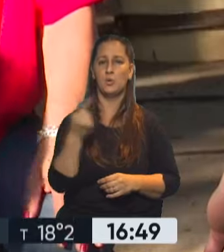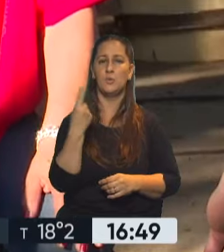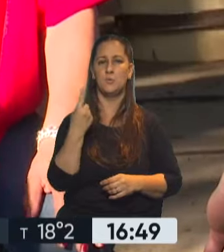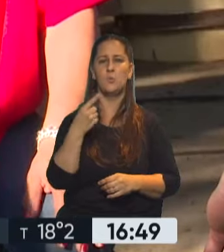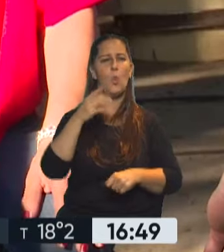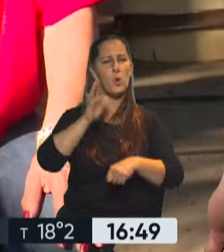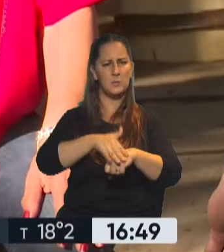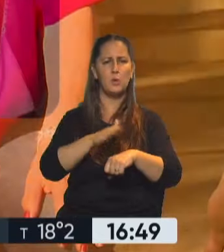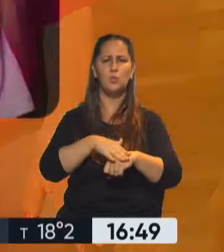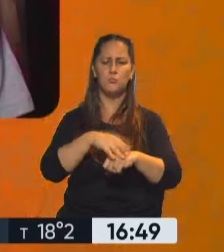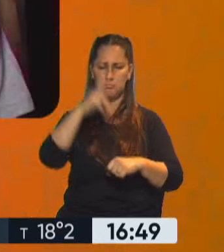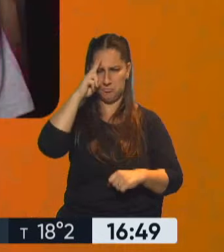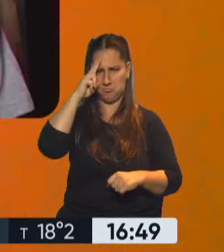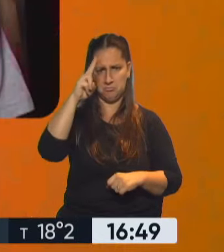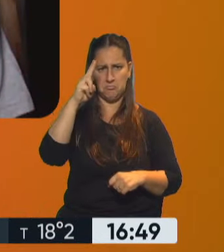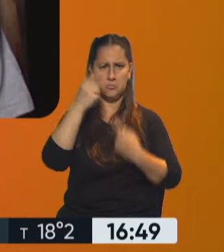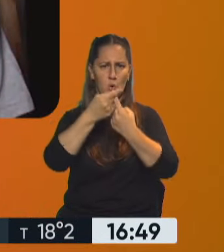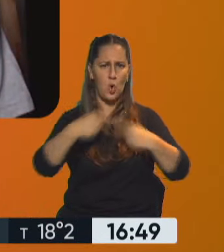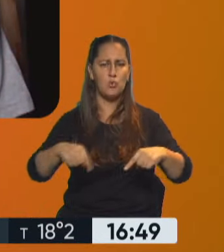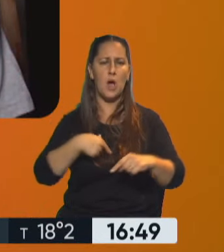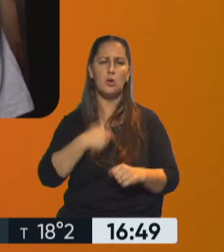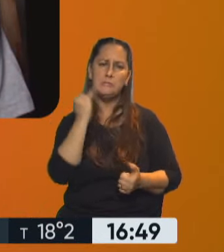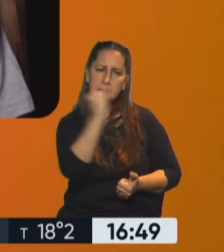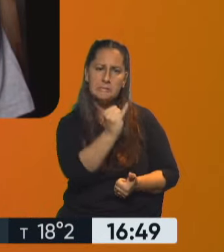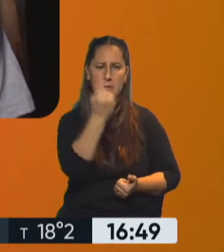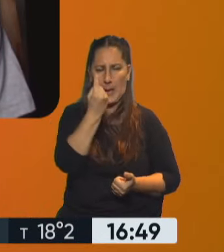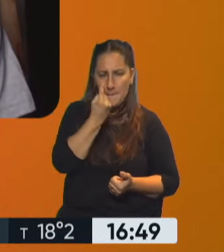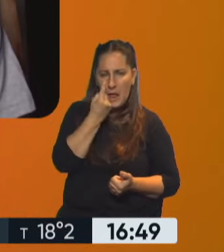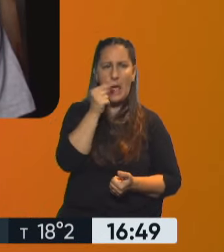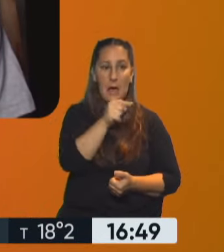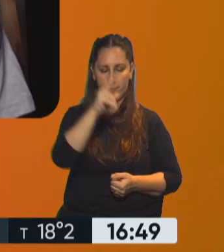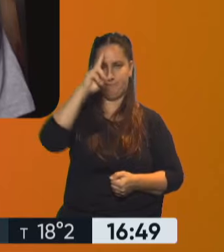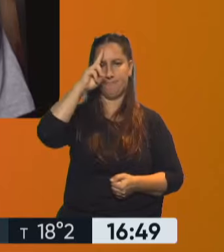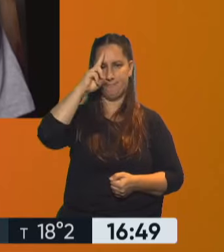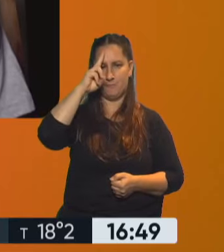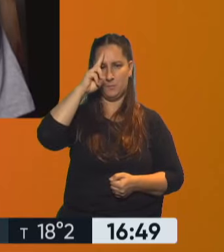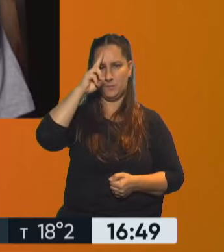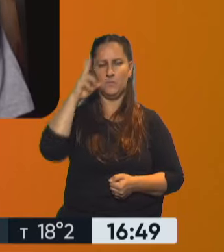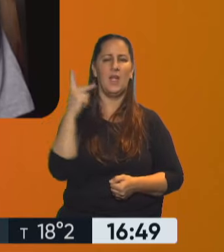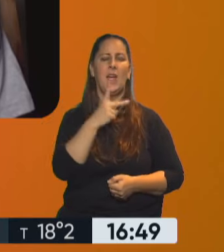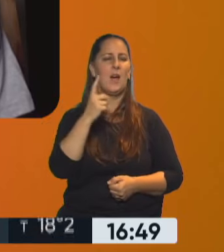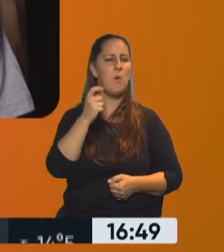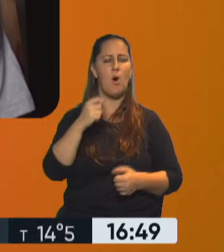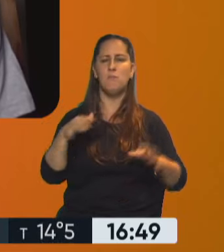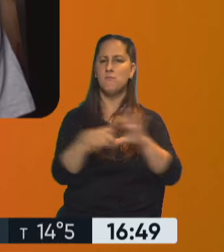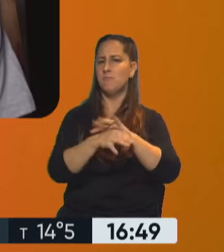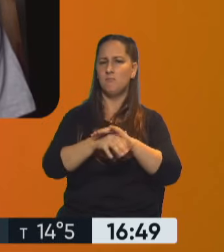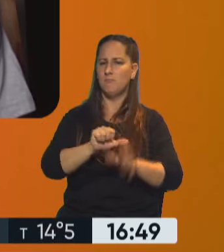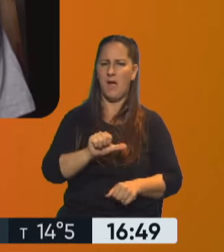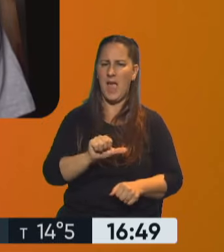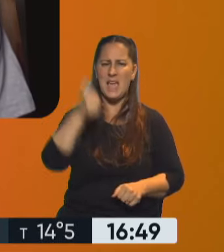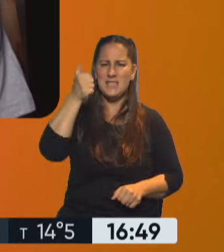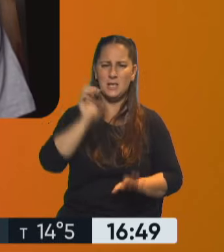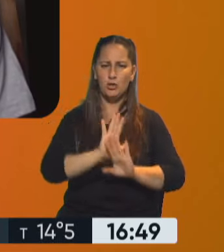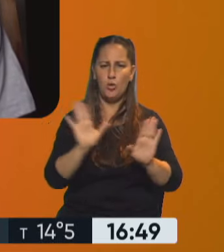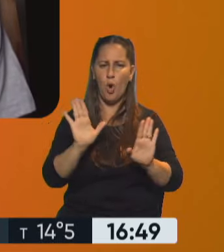muy respetuoso de las cosas que yo le digo. Creo que el triunfo que tenemos nosotros, porque yo lo llamo un triunfo que